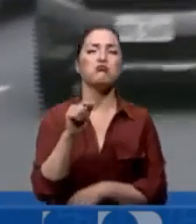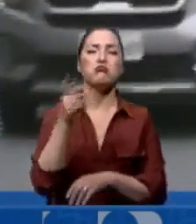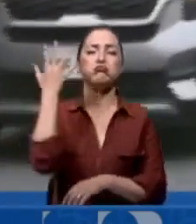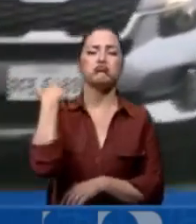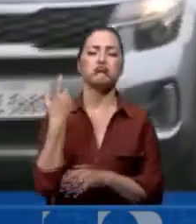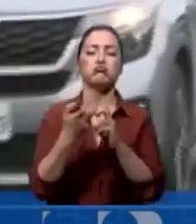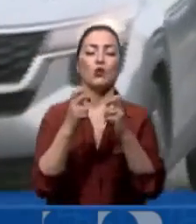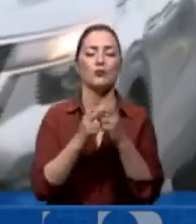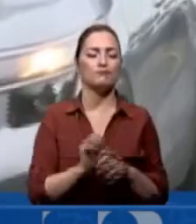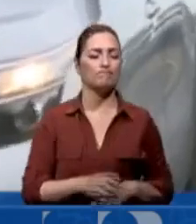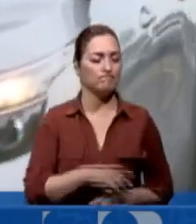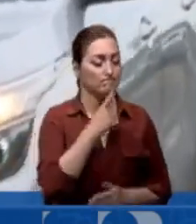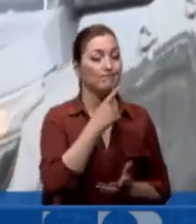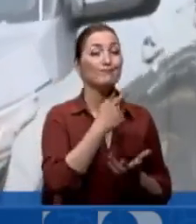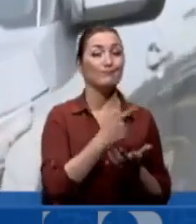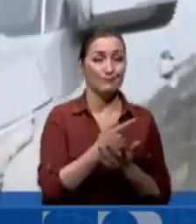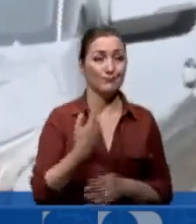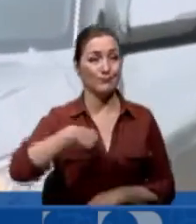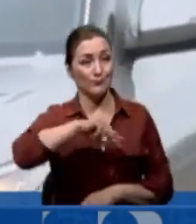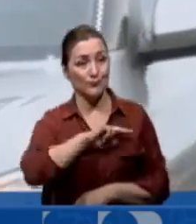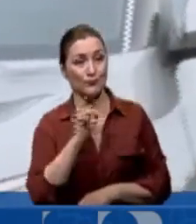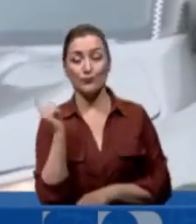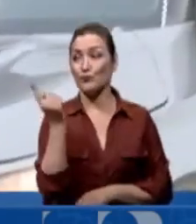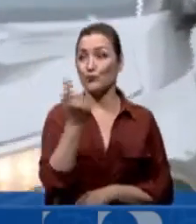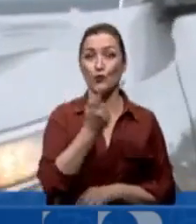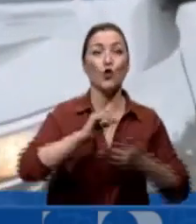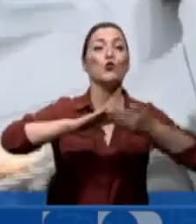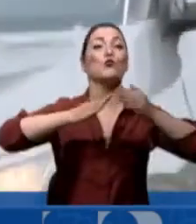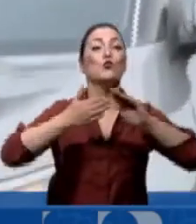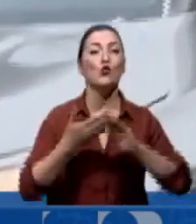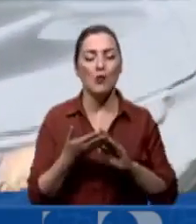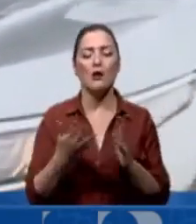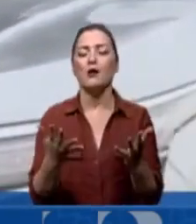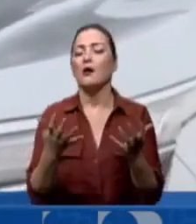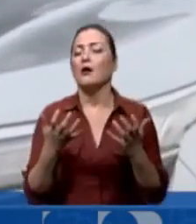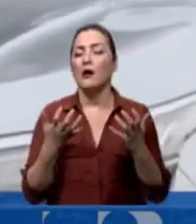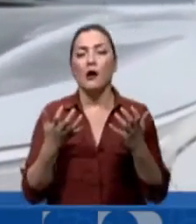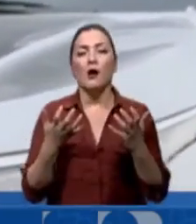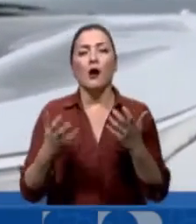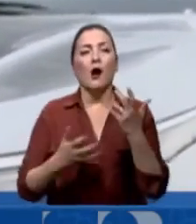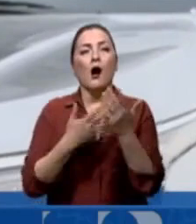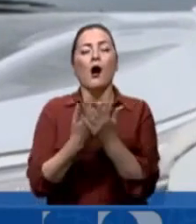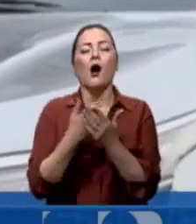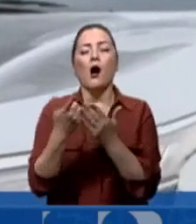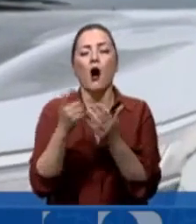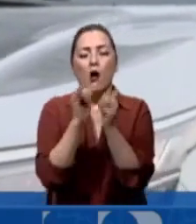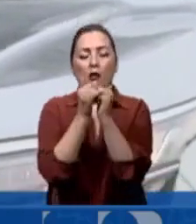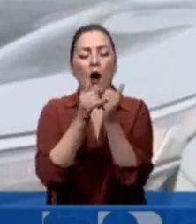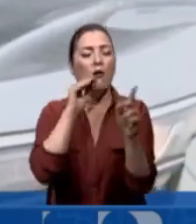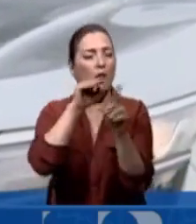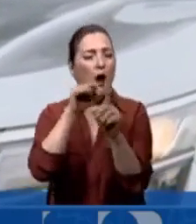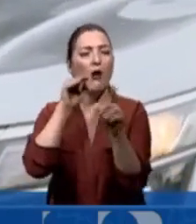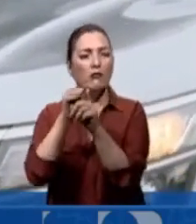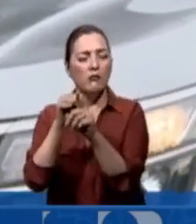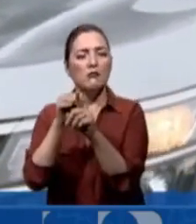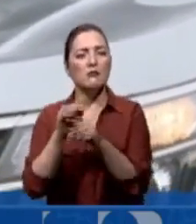atrás. Así es, nosotros como comunidad hemos tratado de aglomerar a los chats de locales